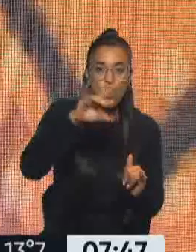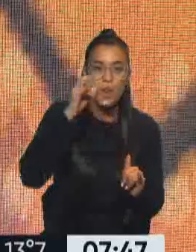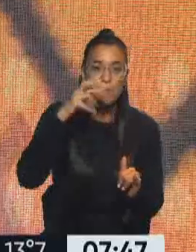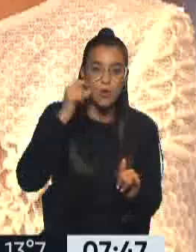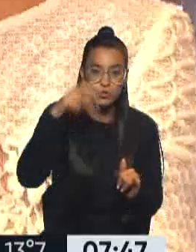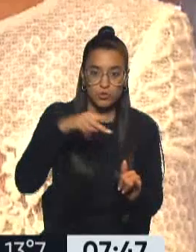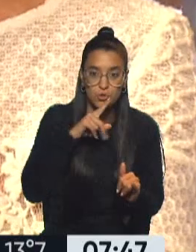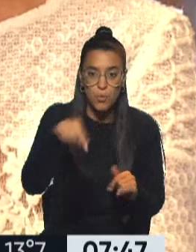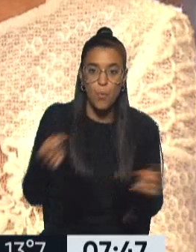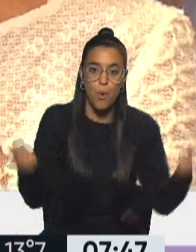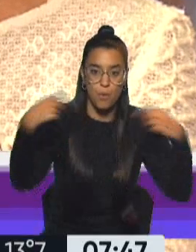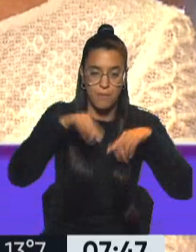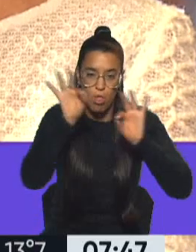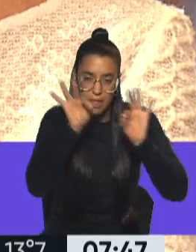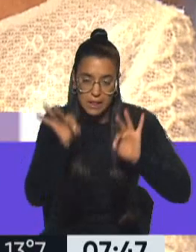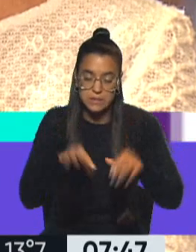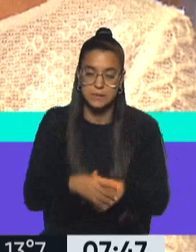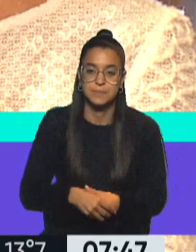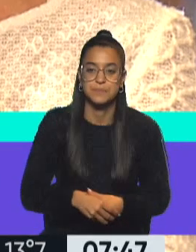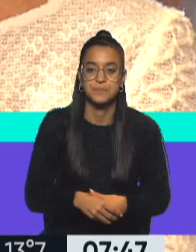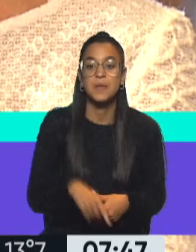detalles. Es